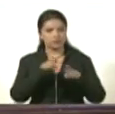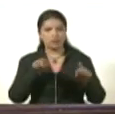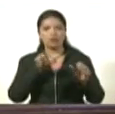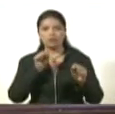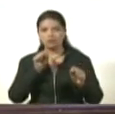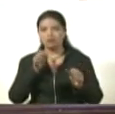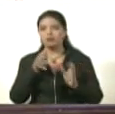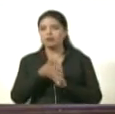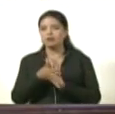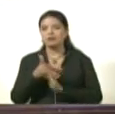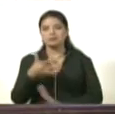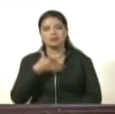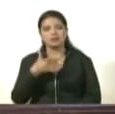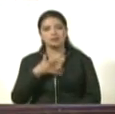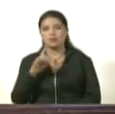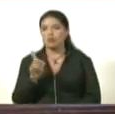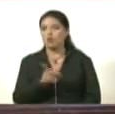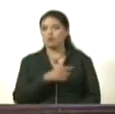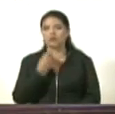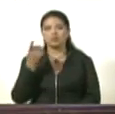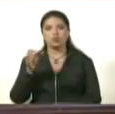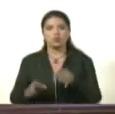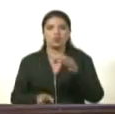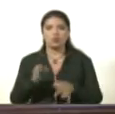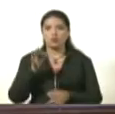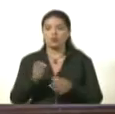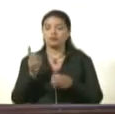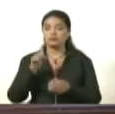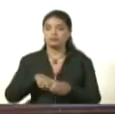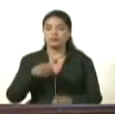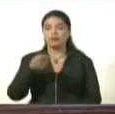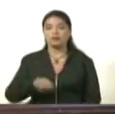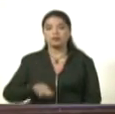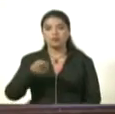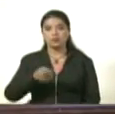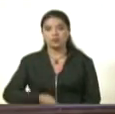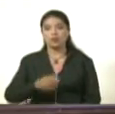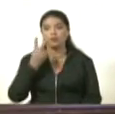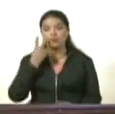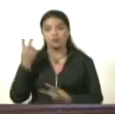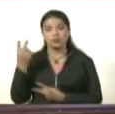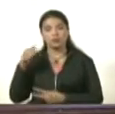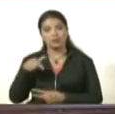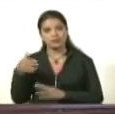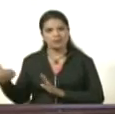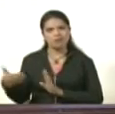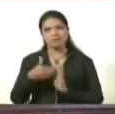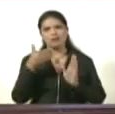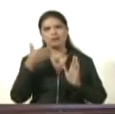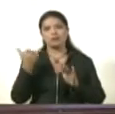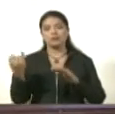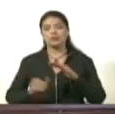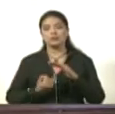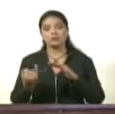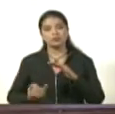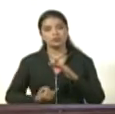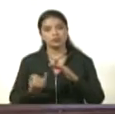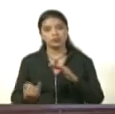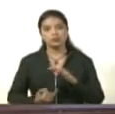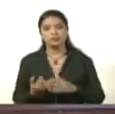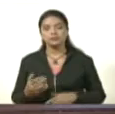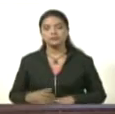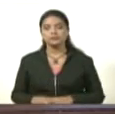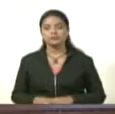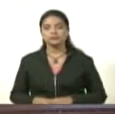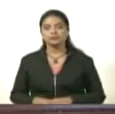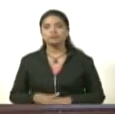los magistrados que conforman este alto tribunal, ¿no? Cuando vemos este ataque a una institución